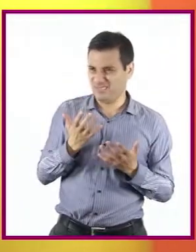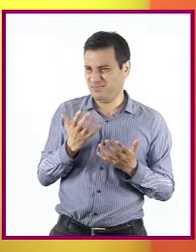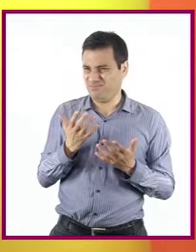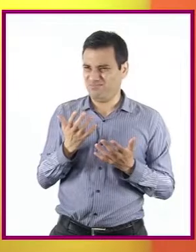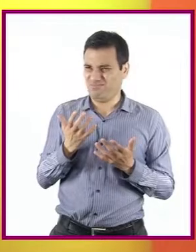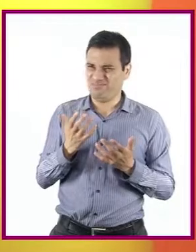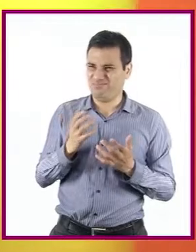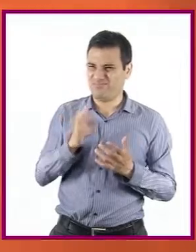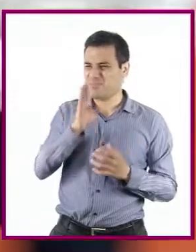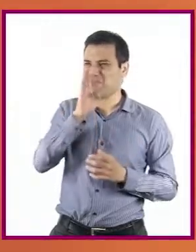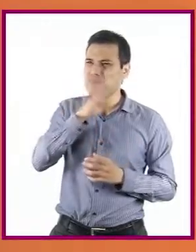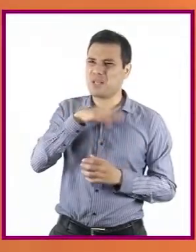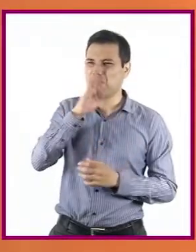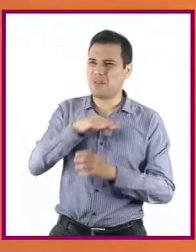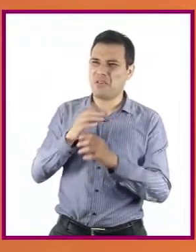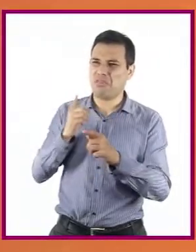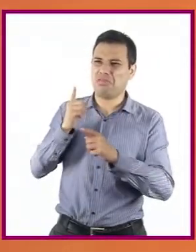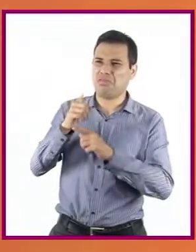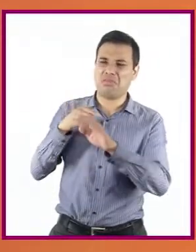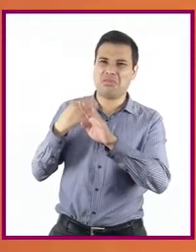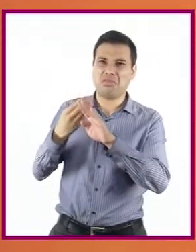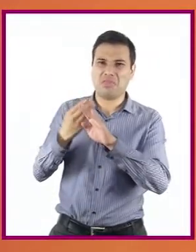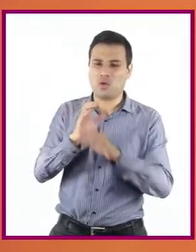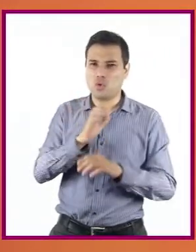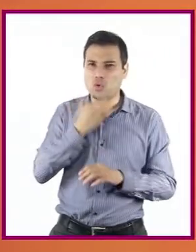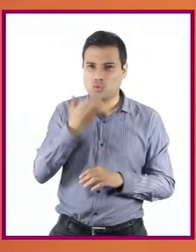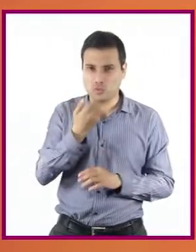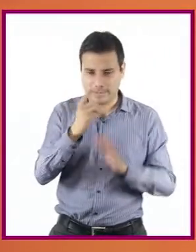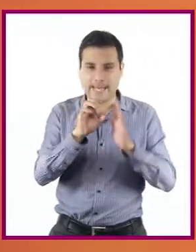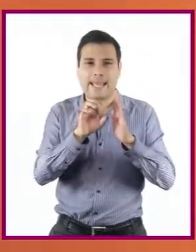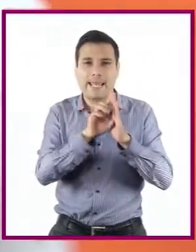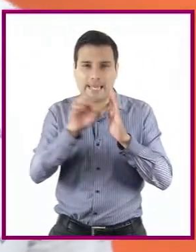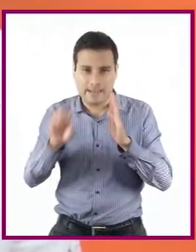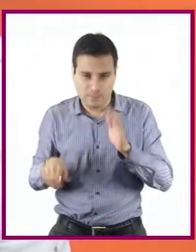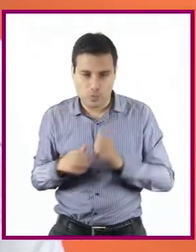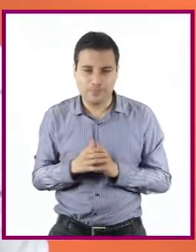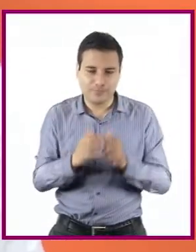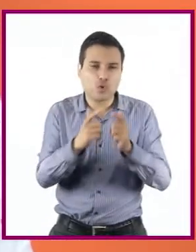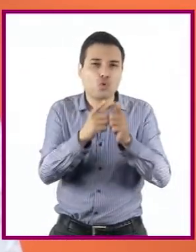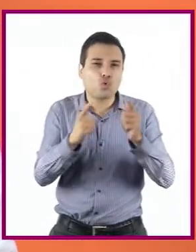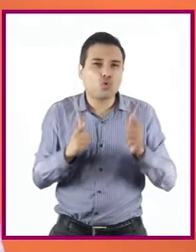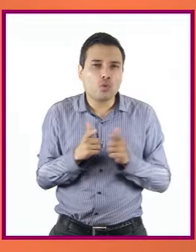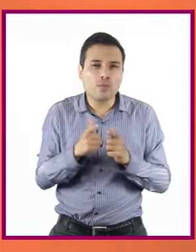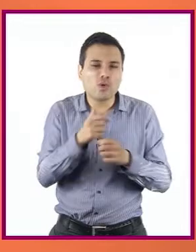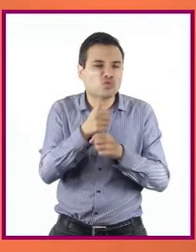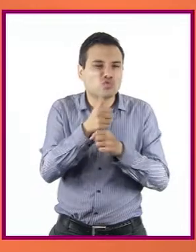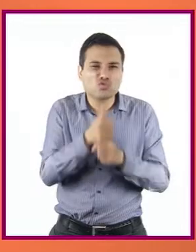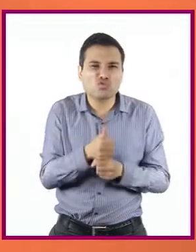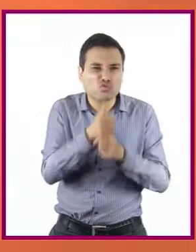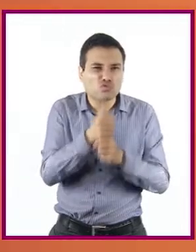estereotipos y prejuicios. Un ejemplo de estos grupos que más a menudo sufren de dicho tipo de